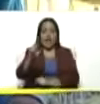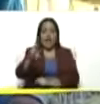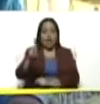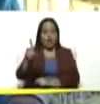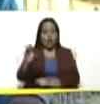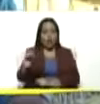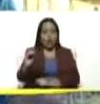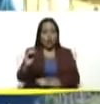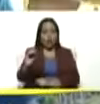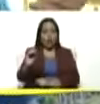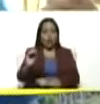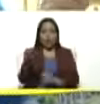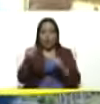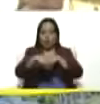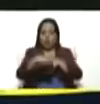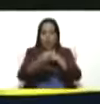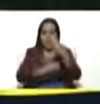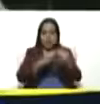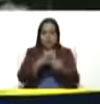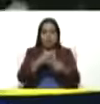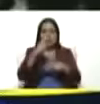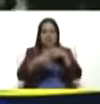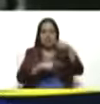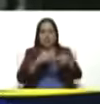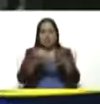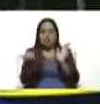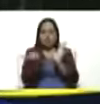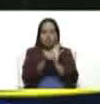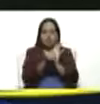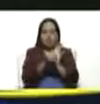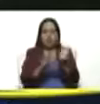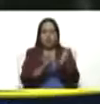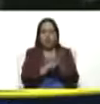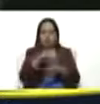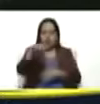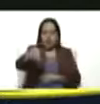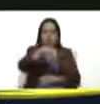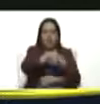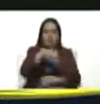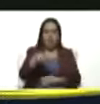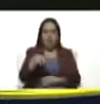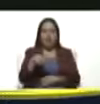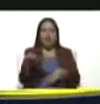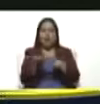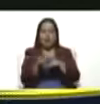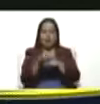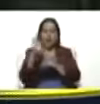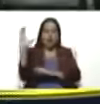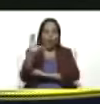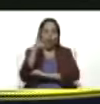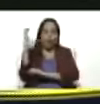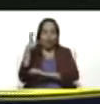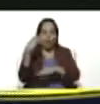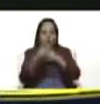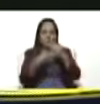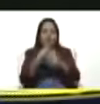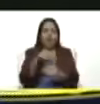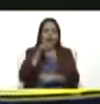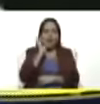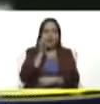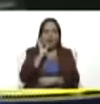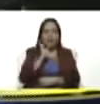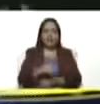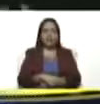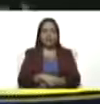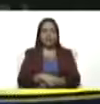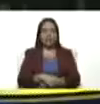de concretar, a un proceso de certificación de las regiones, como hizo Colombia con su café.